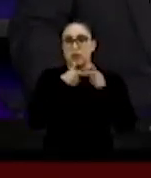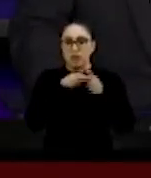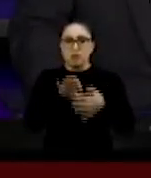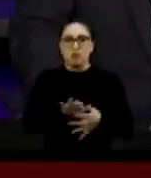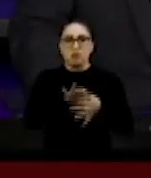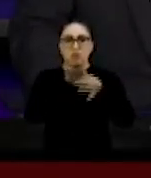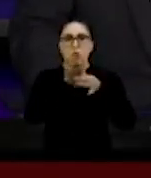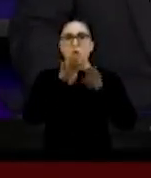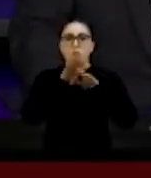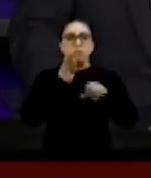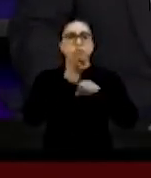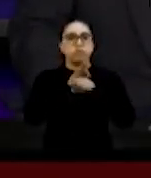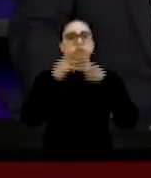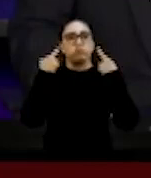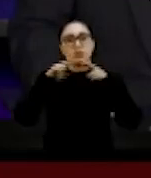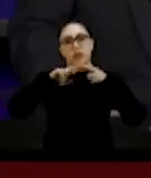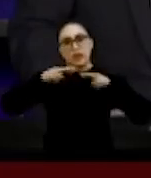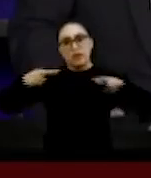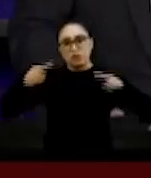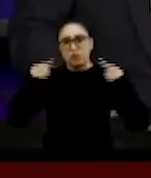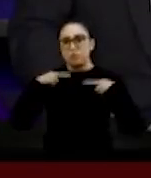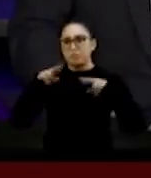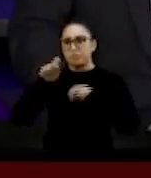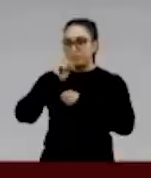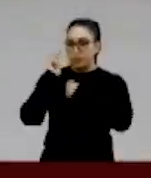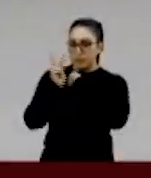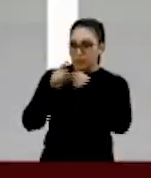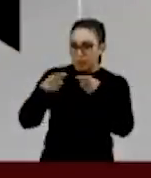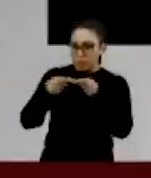como aliado de las relaciones transpacíficas.